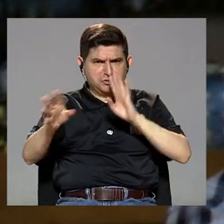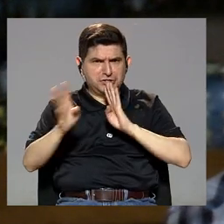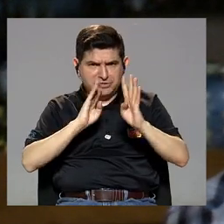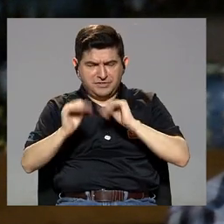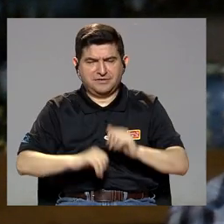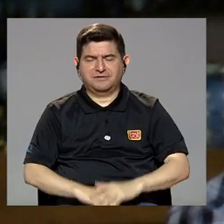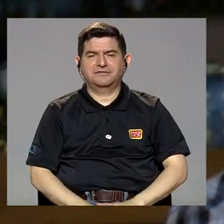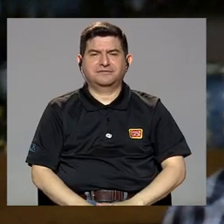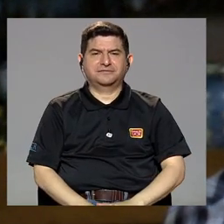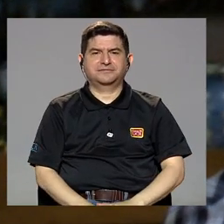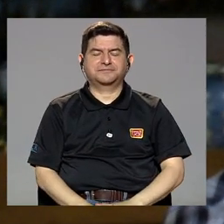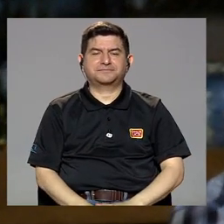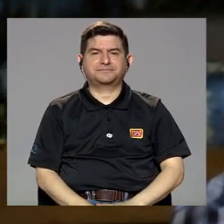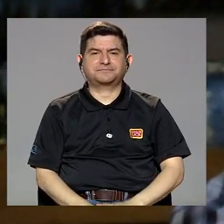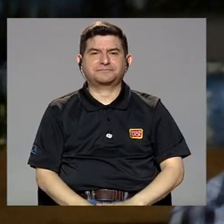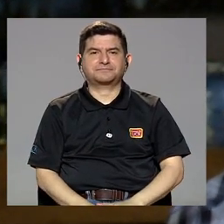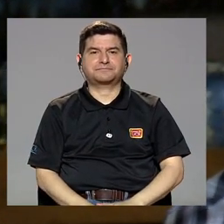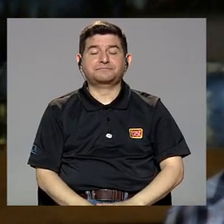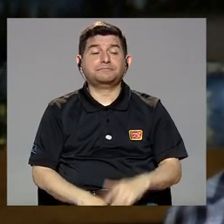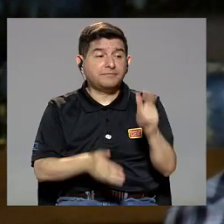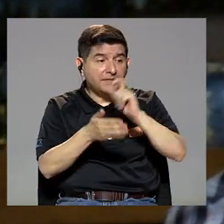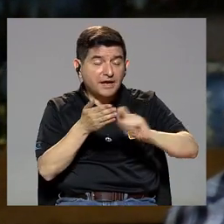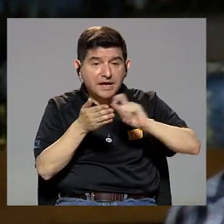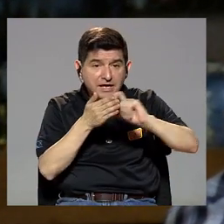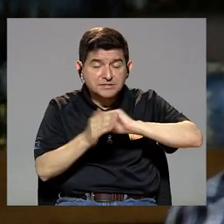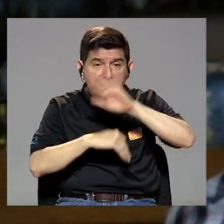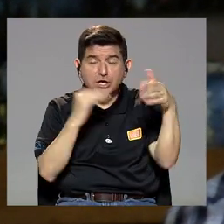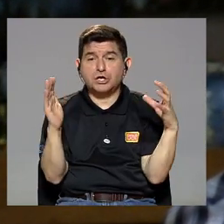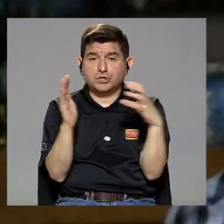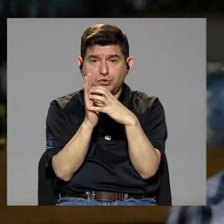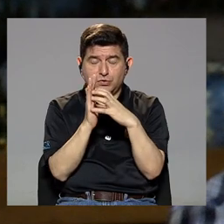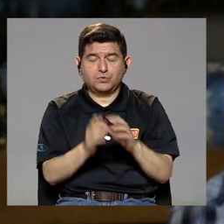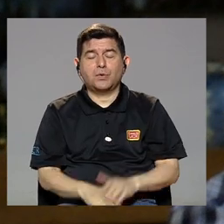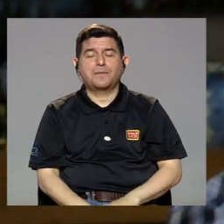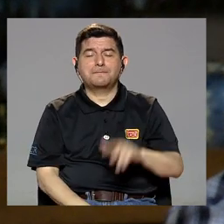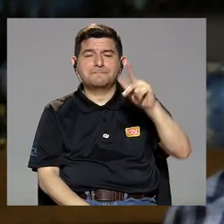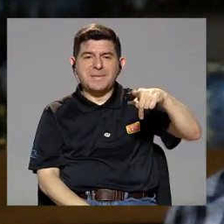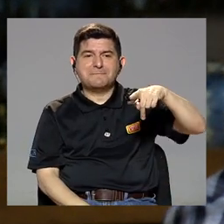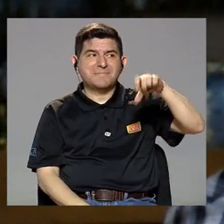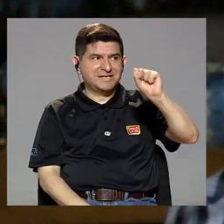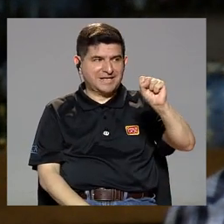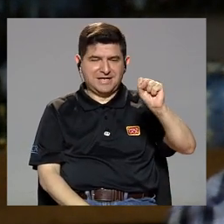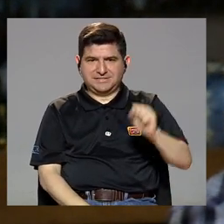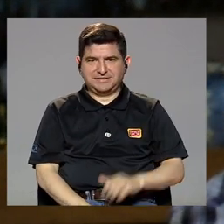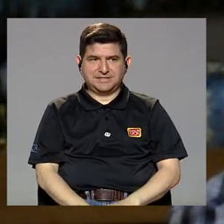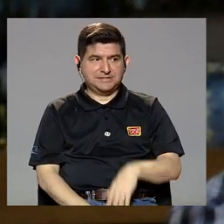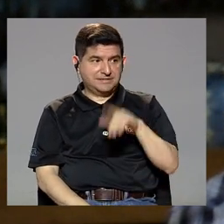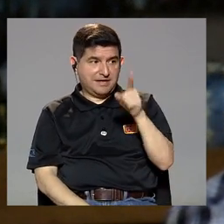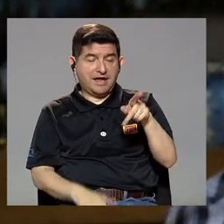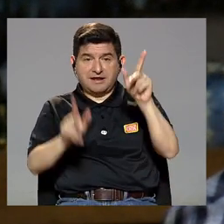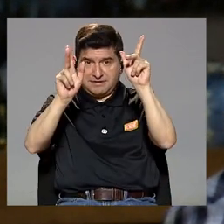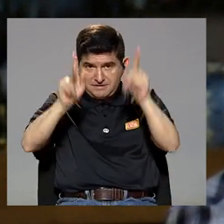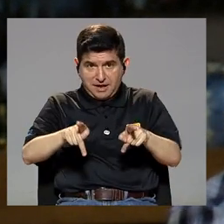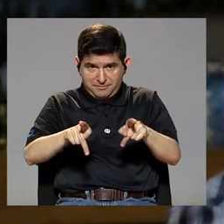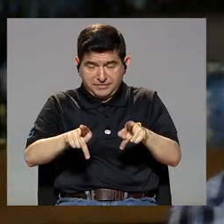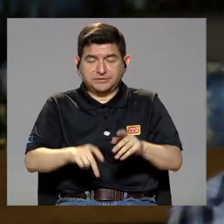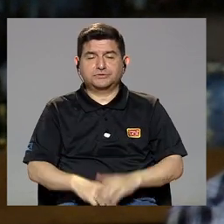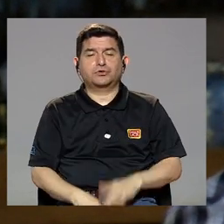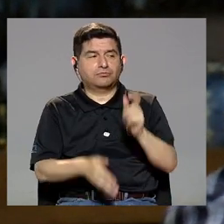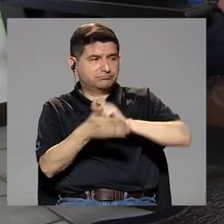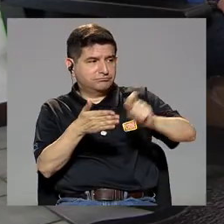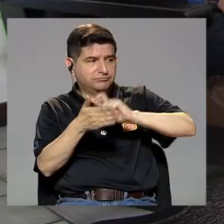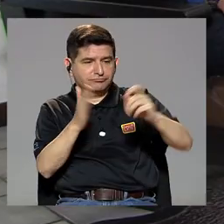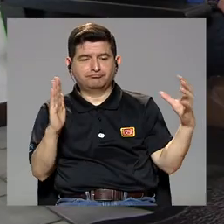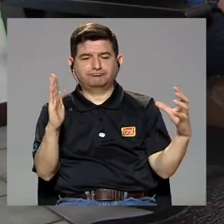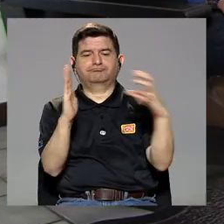está escrito todos los guiones por pepe sánchez él fue el que el que escribía los